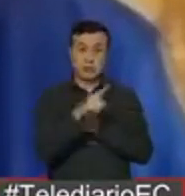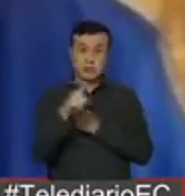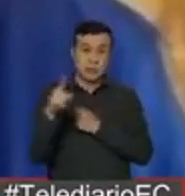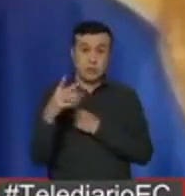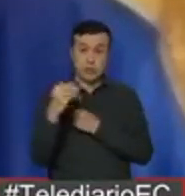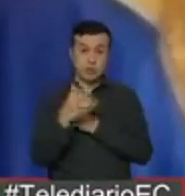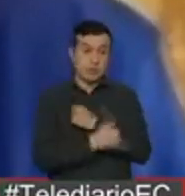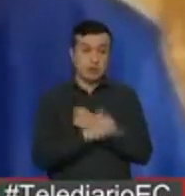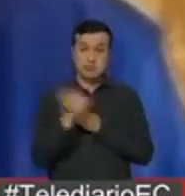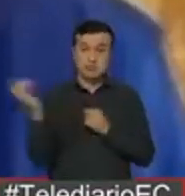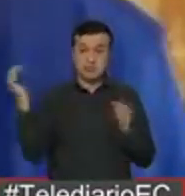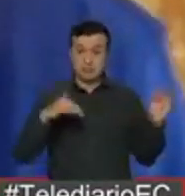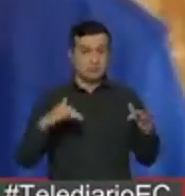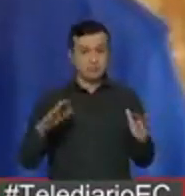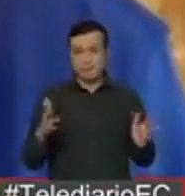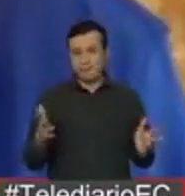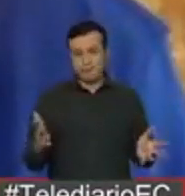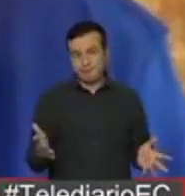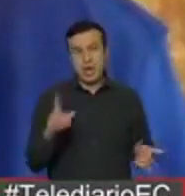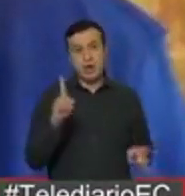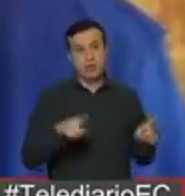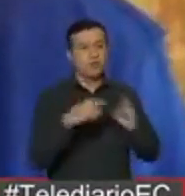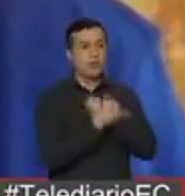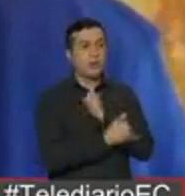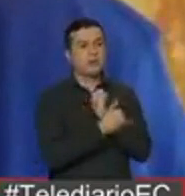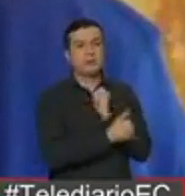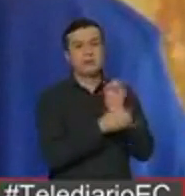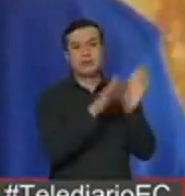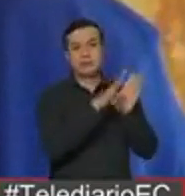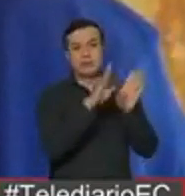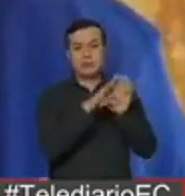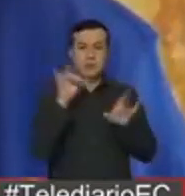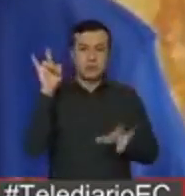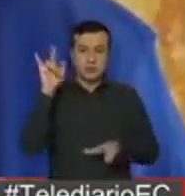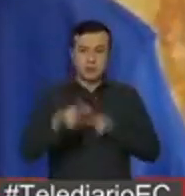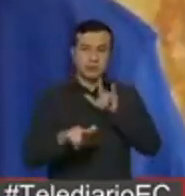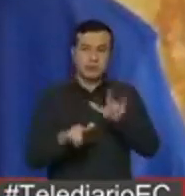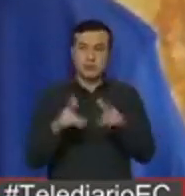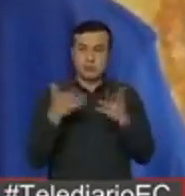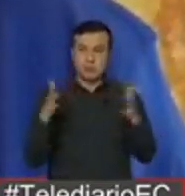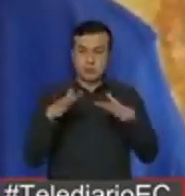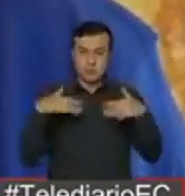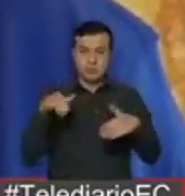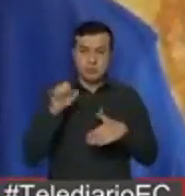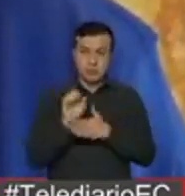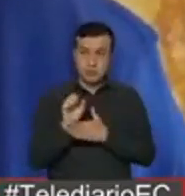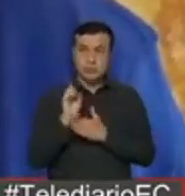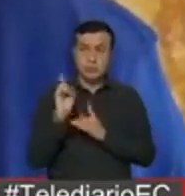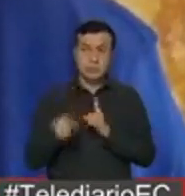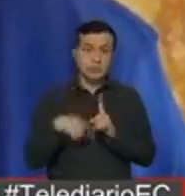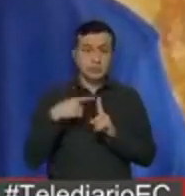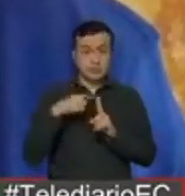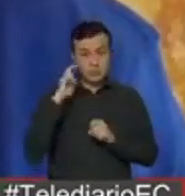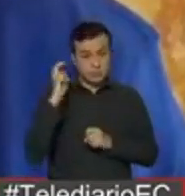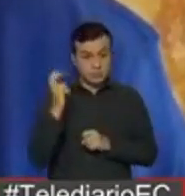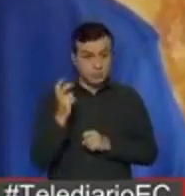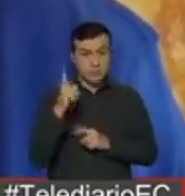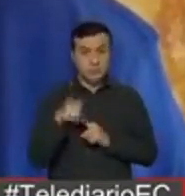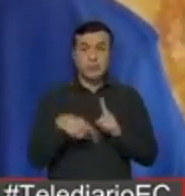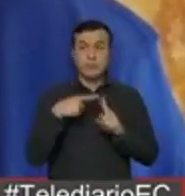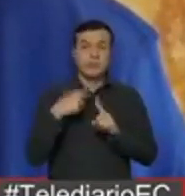no están activos. La conectividad que se da en Ecuador, aparte de ser el turismo, es para